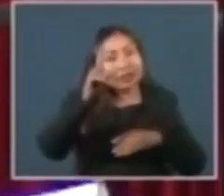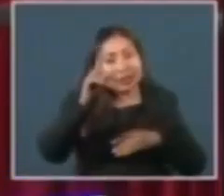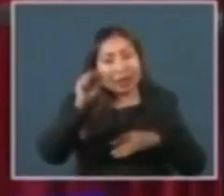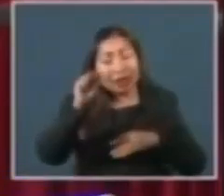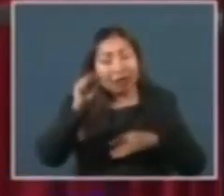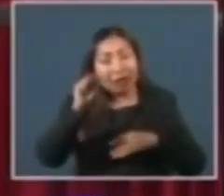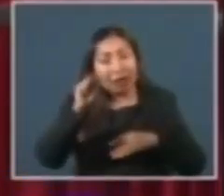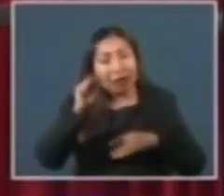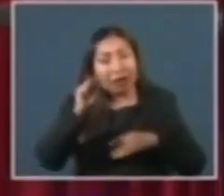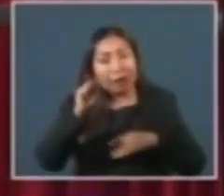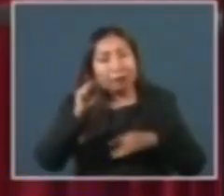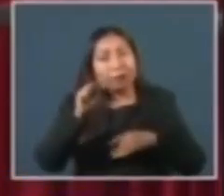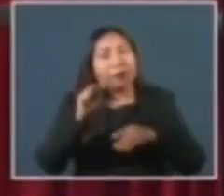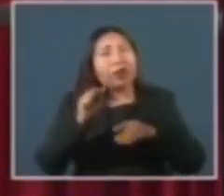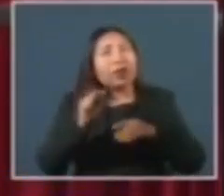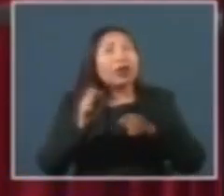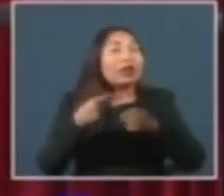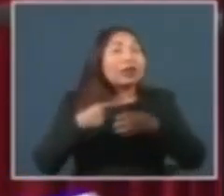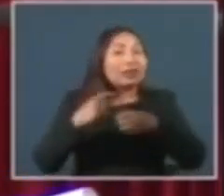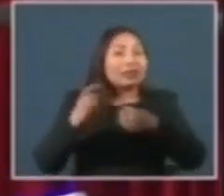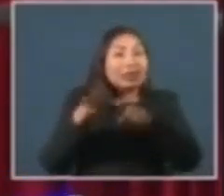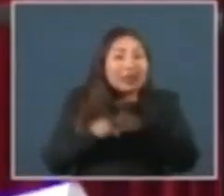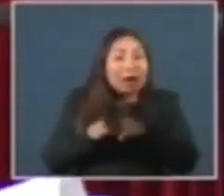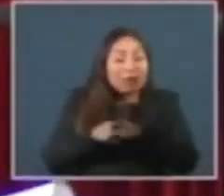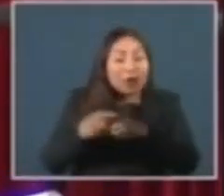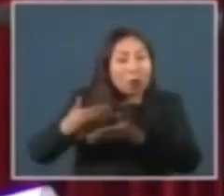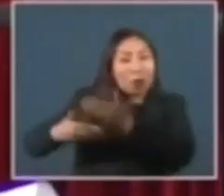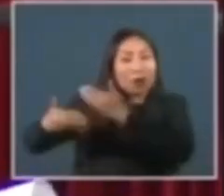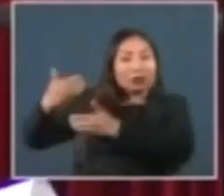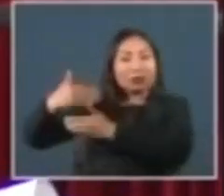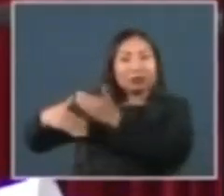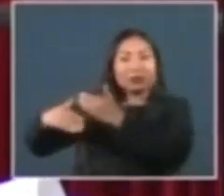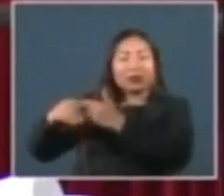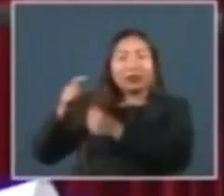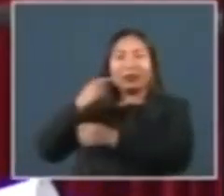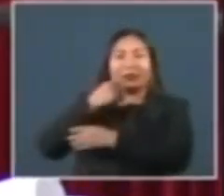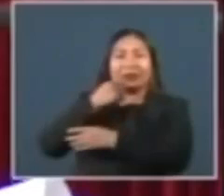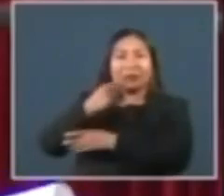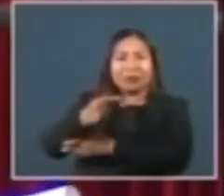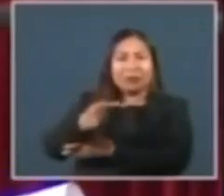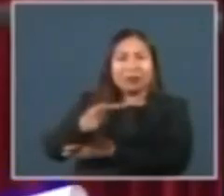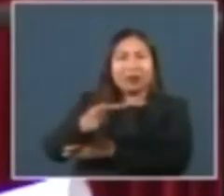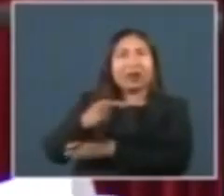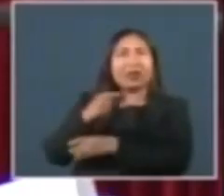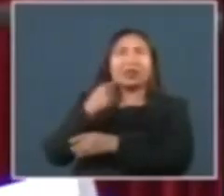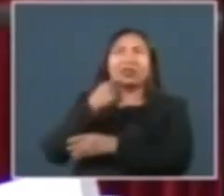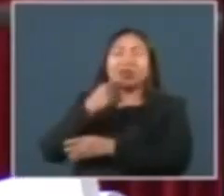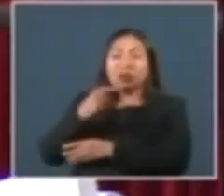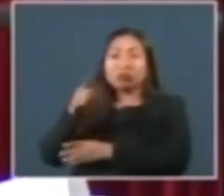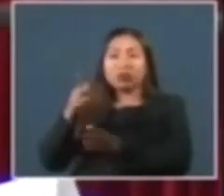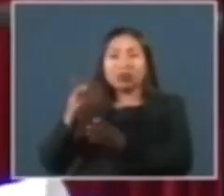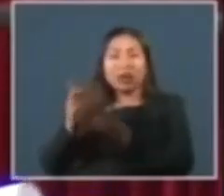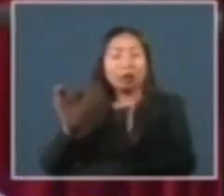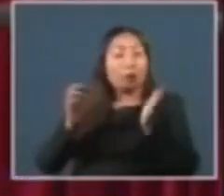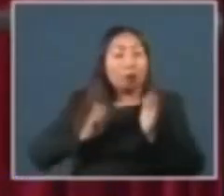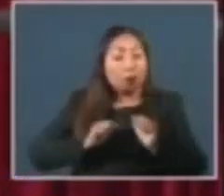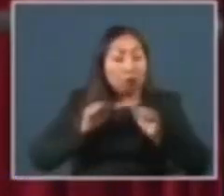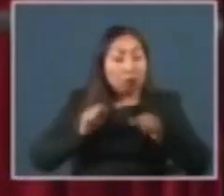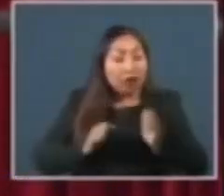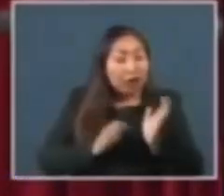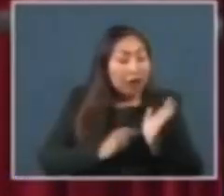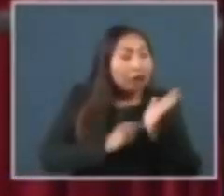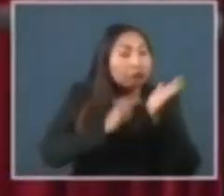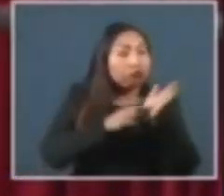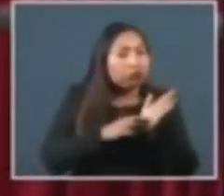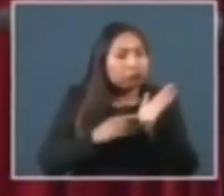Y que cuando fue prostituida, le pidieron a usted que pusiera las denuncias pertinentes y